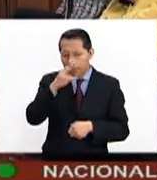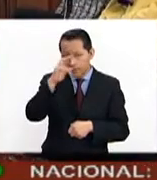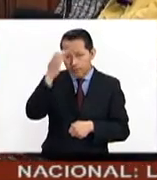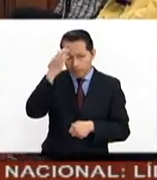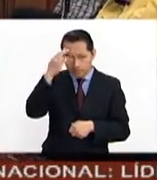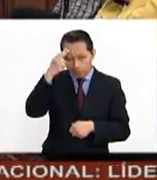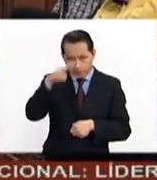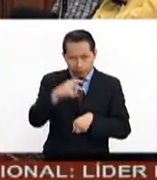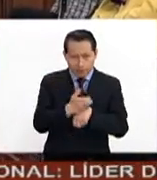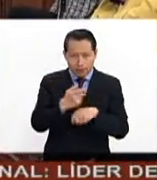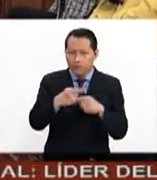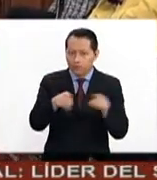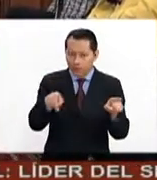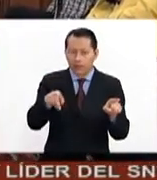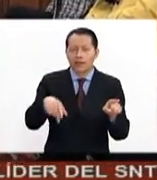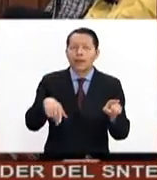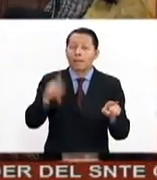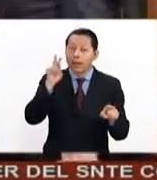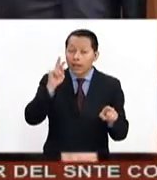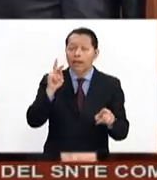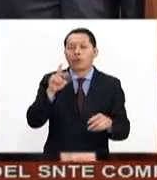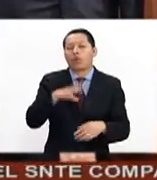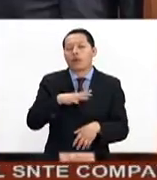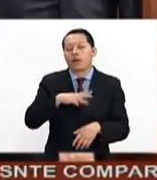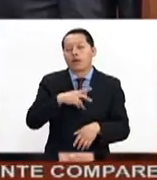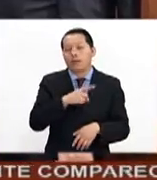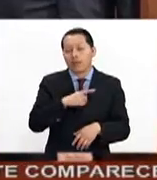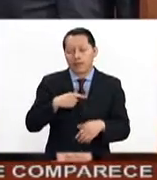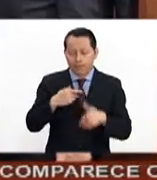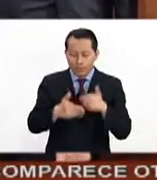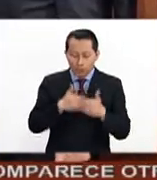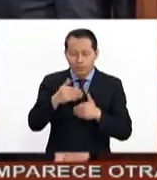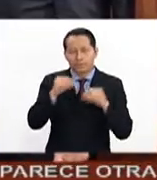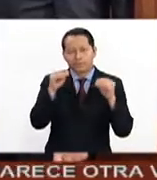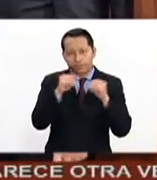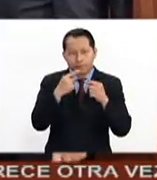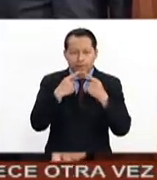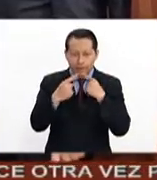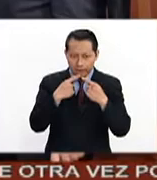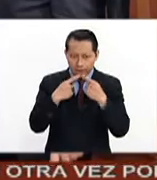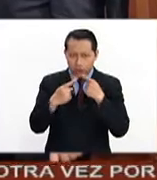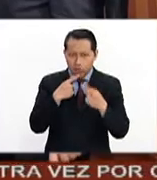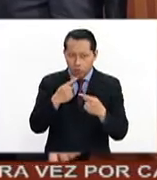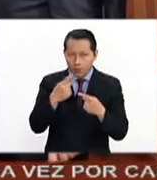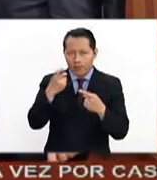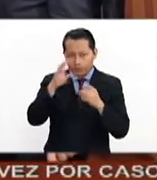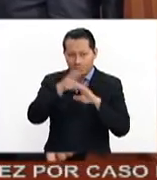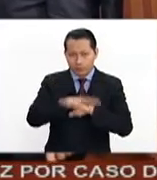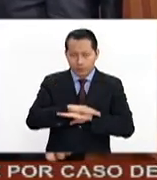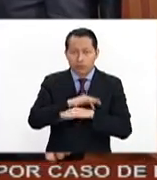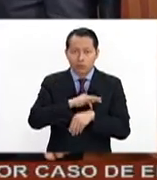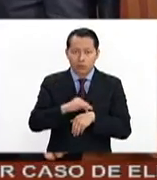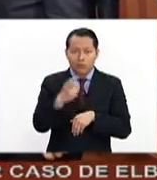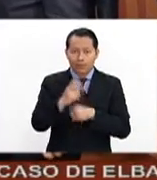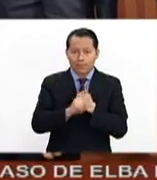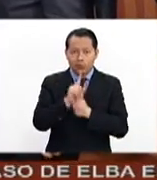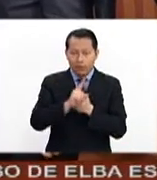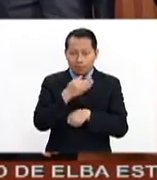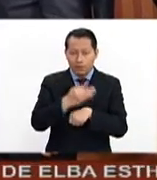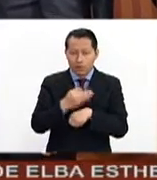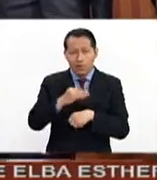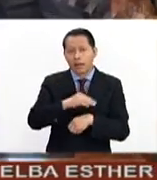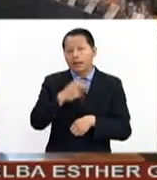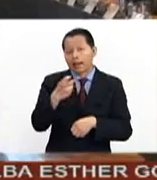tienen diferencias, pero se van a resolver a través de un proceso intenso de diálogo. Ante esta coyuntura, dijo, nuestro país